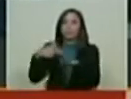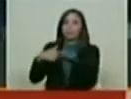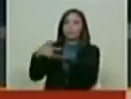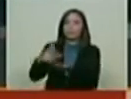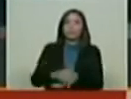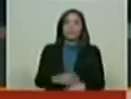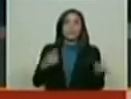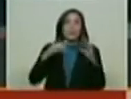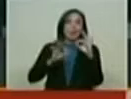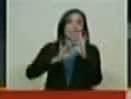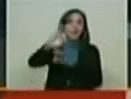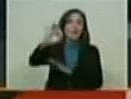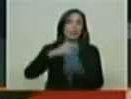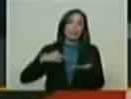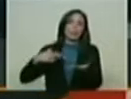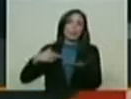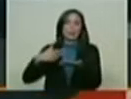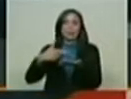46 cuadras.